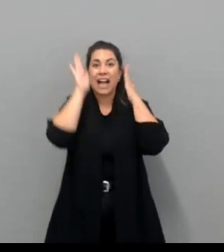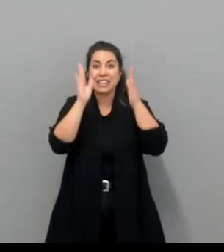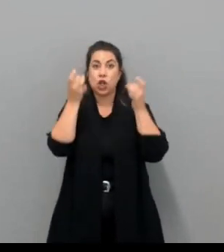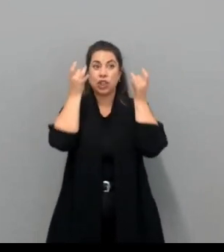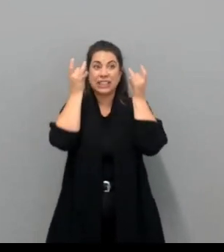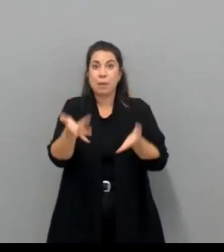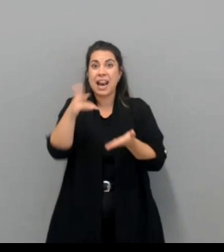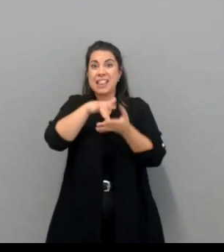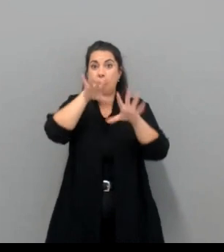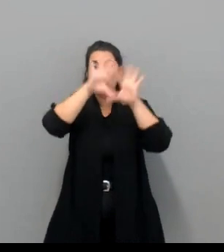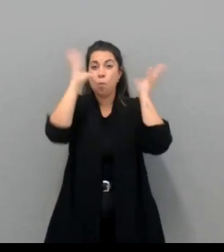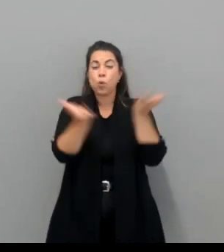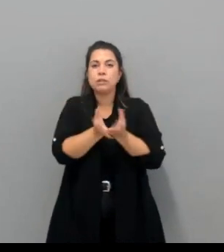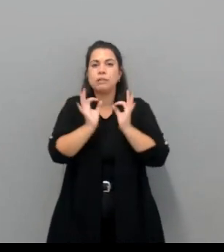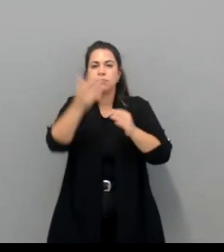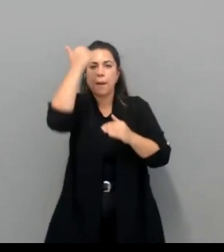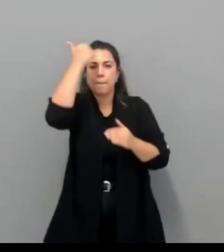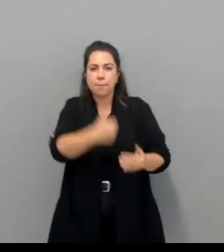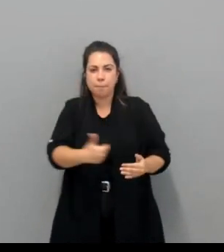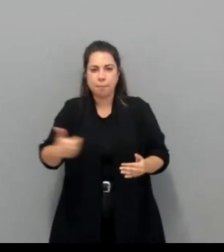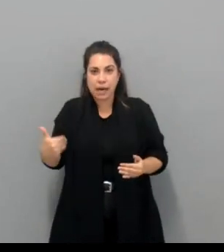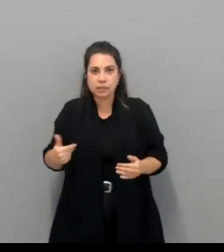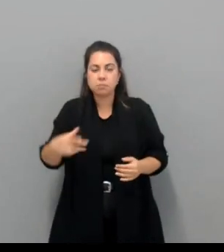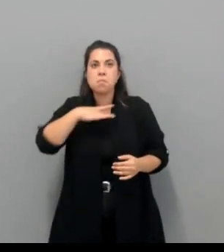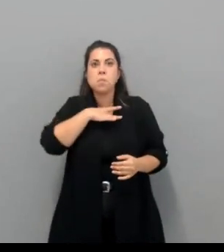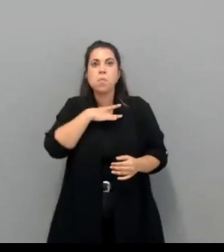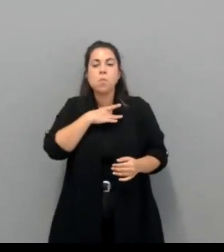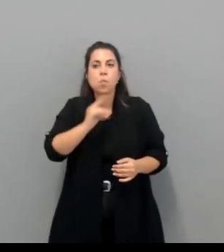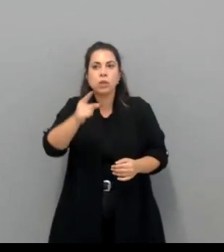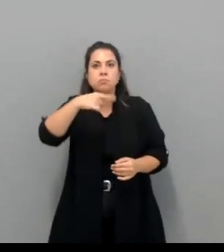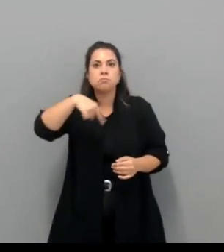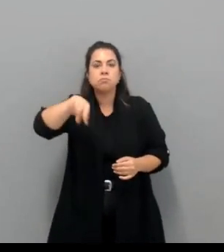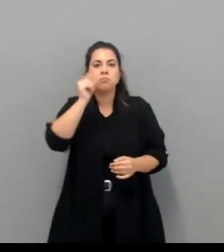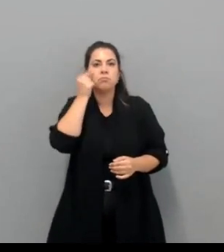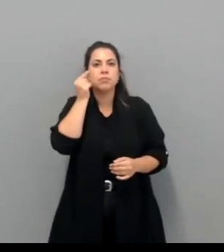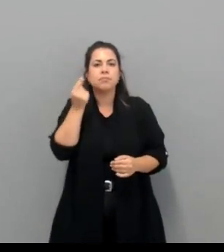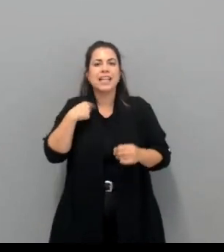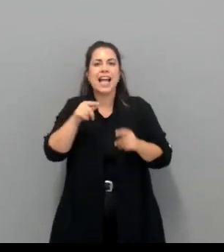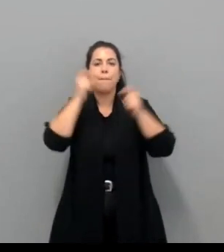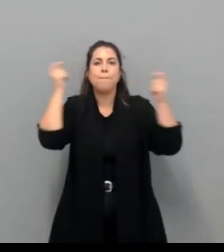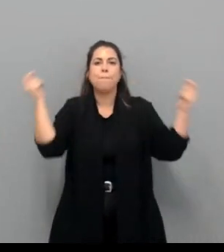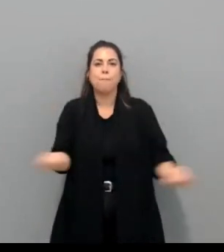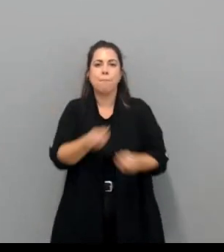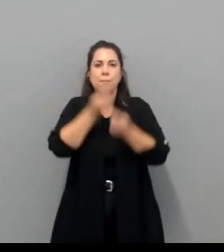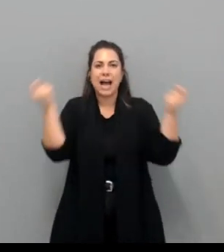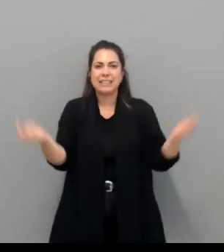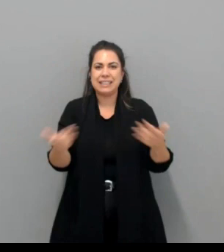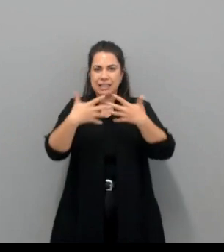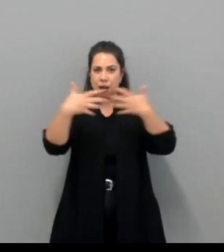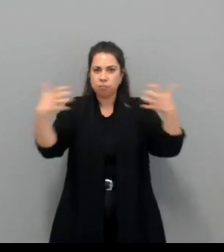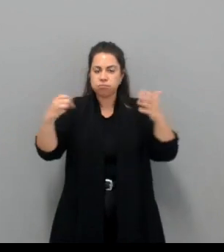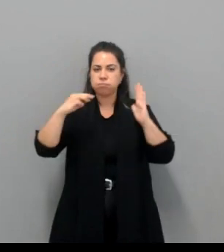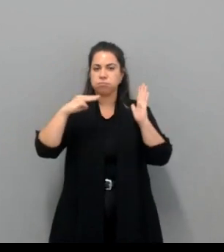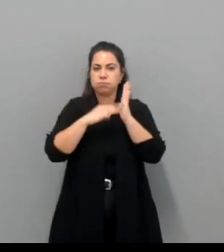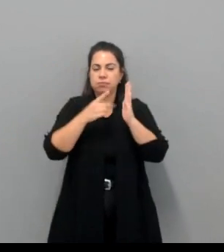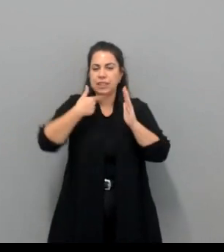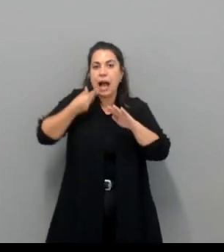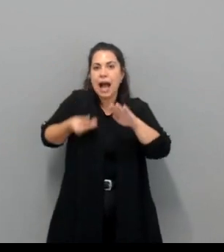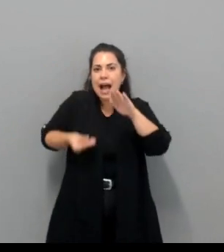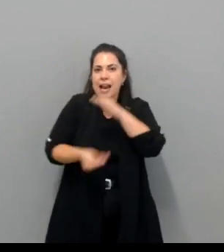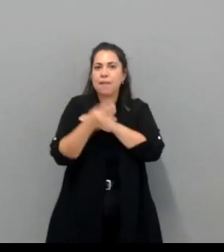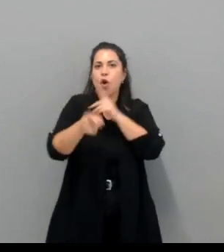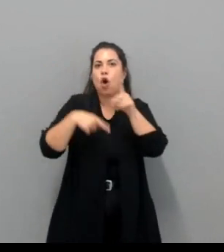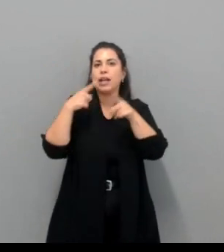Parálisis Cerebral. Quizás hayáis visto nuestra campaña que lleva como lema He nacido para vivir la